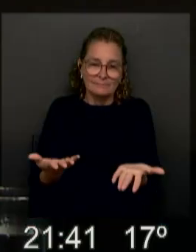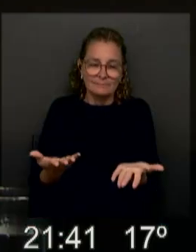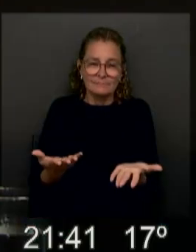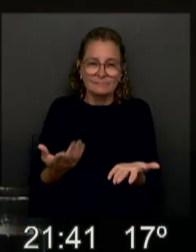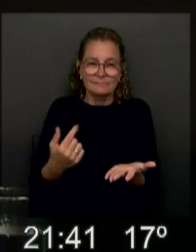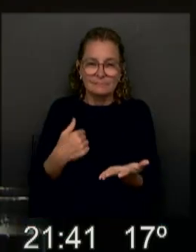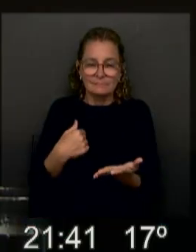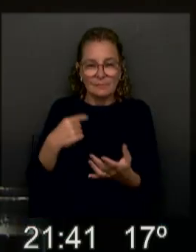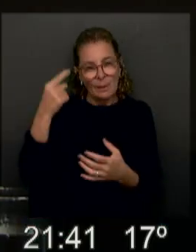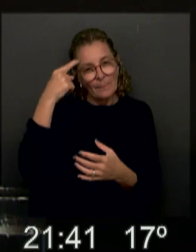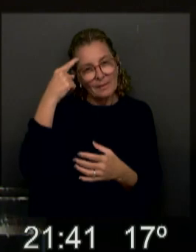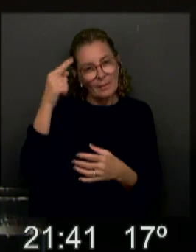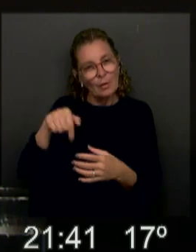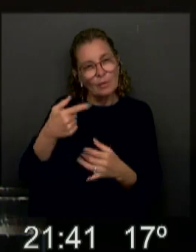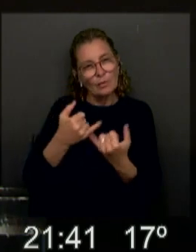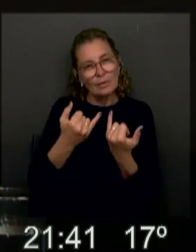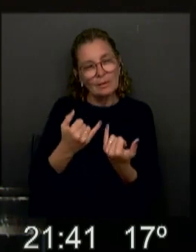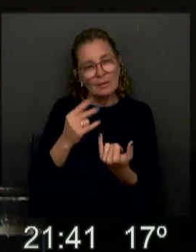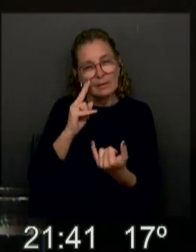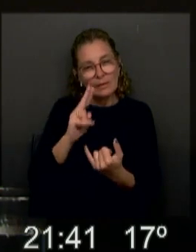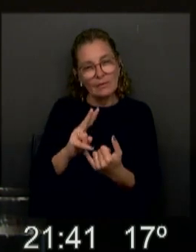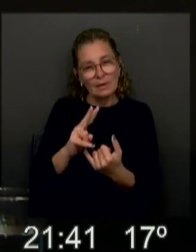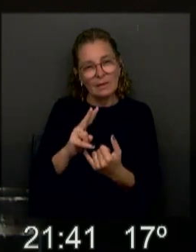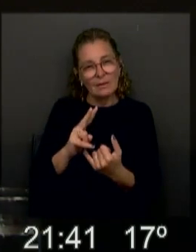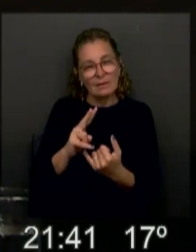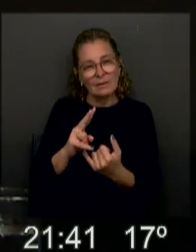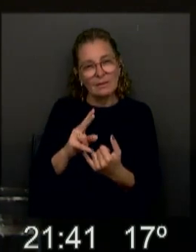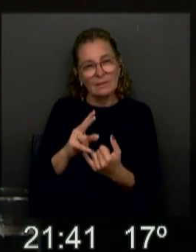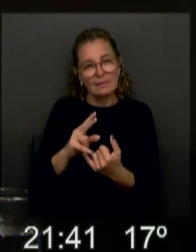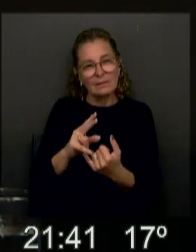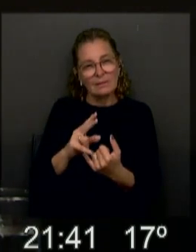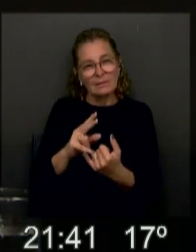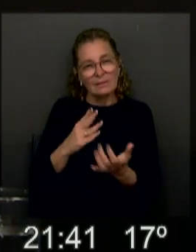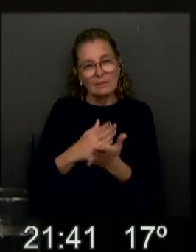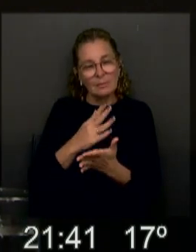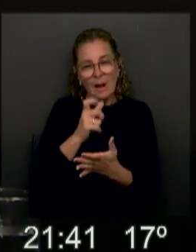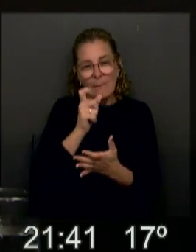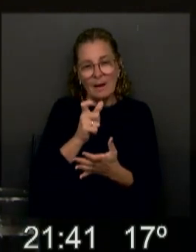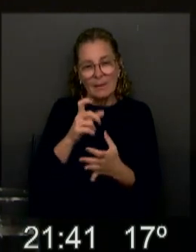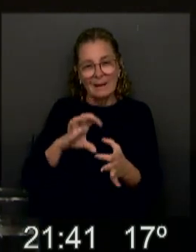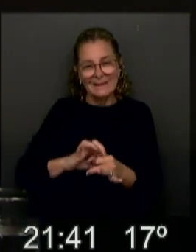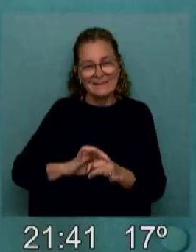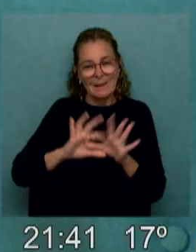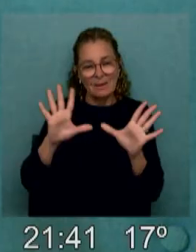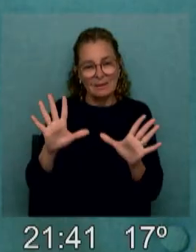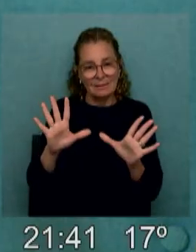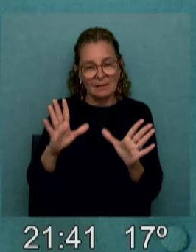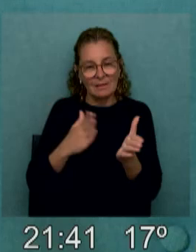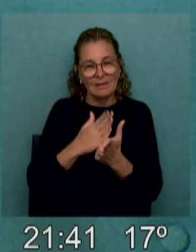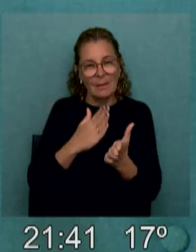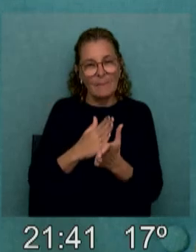me pensaba el otro día, porque viendo las gacetillas y las páginas y todo, siempre sale la palabra como independiente, ¿no? Siempre sale como, bueno,